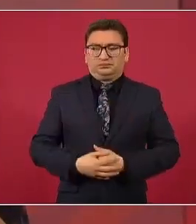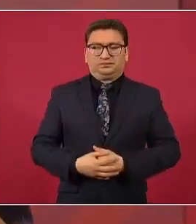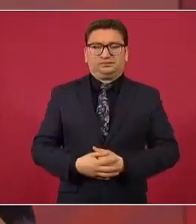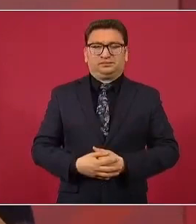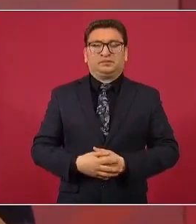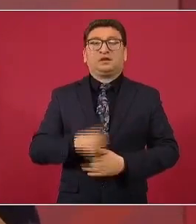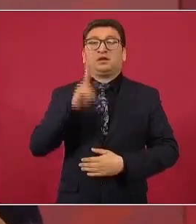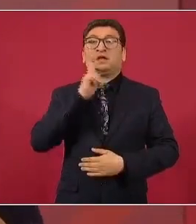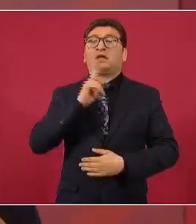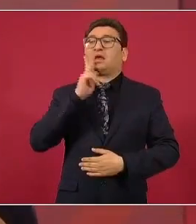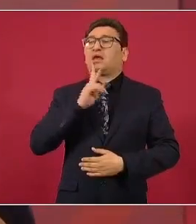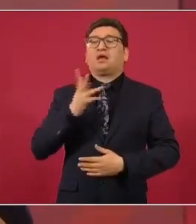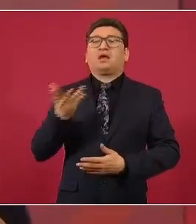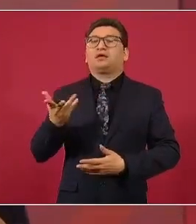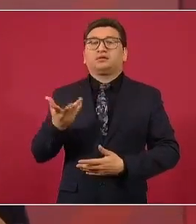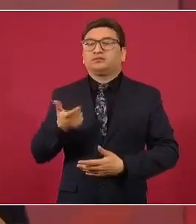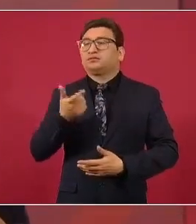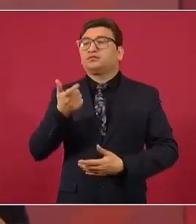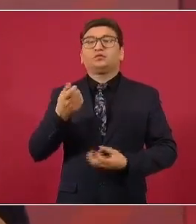y a ver cuánto cuesta,